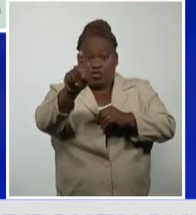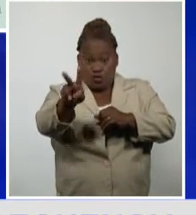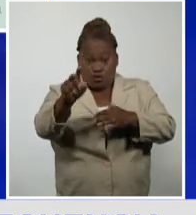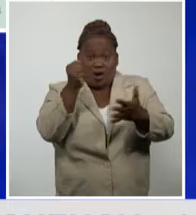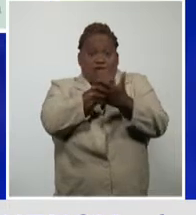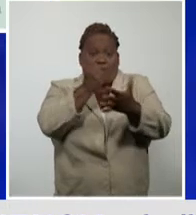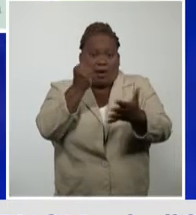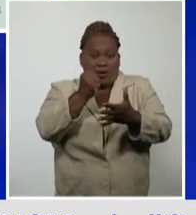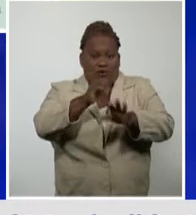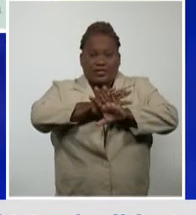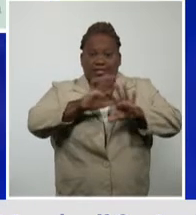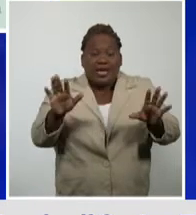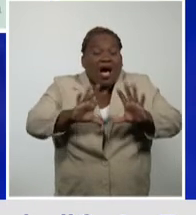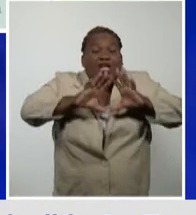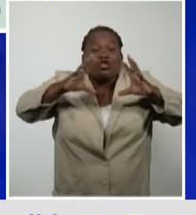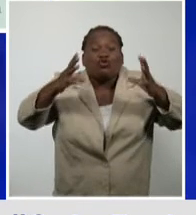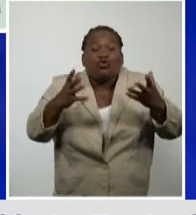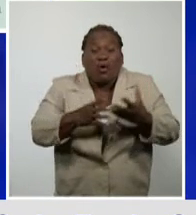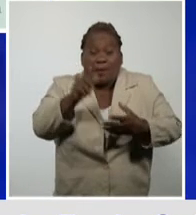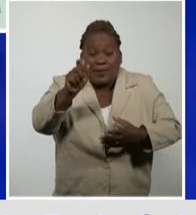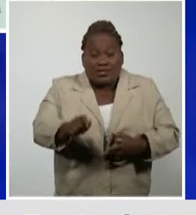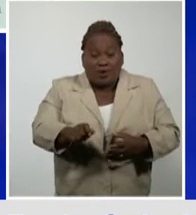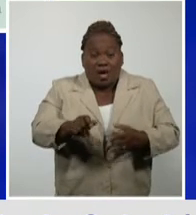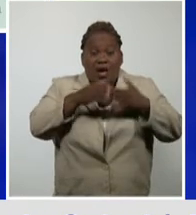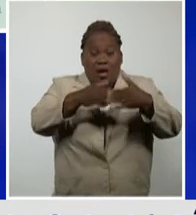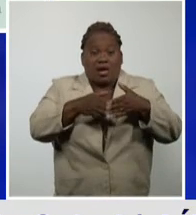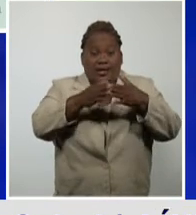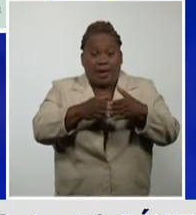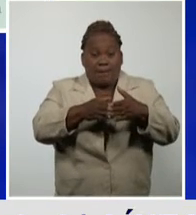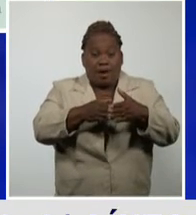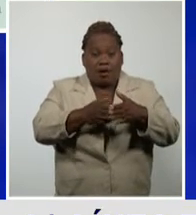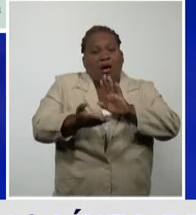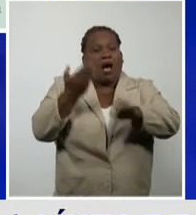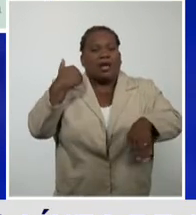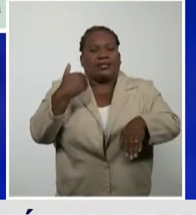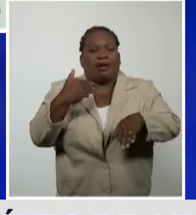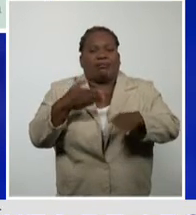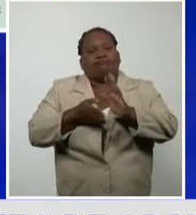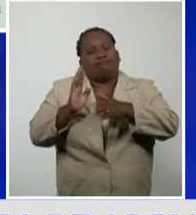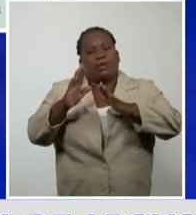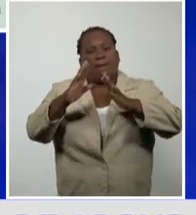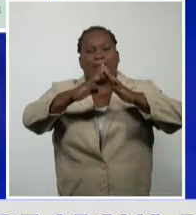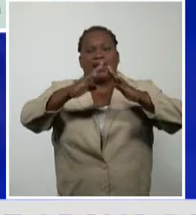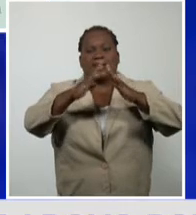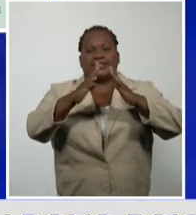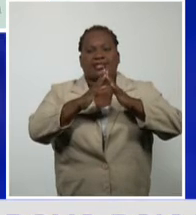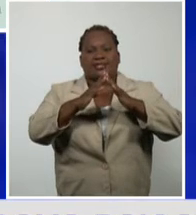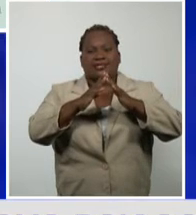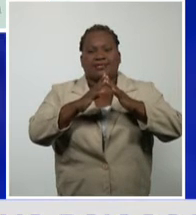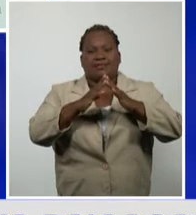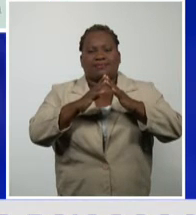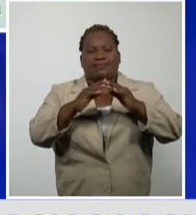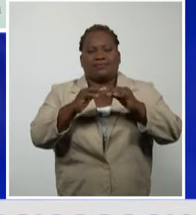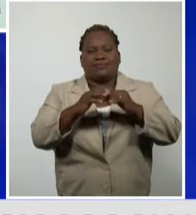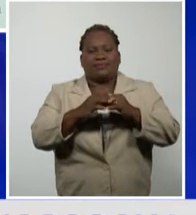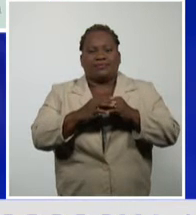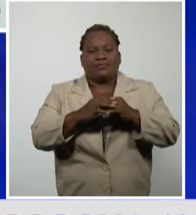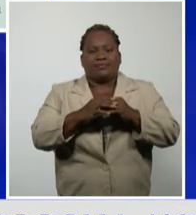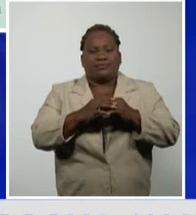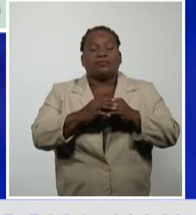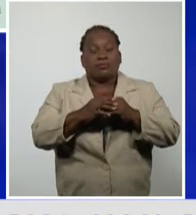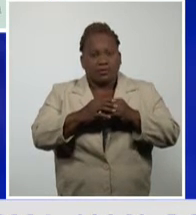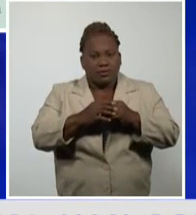ya todos sus pacientes diagnosticados se encuentran de alta en estos momentos. Varias veces